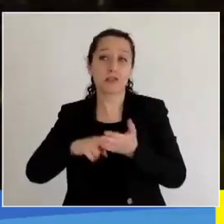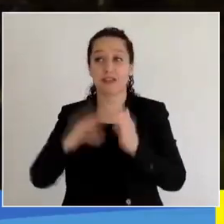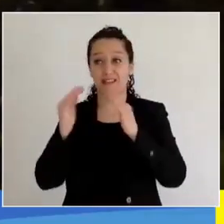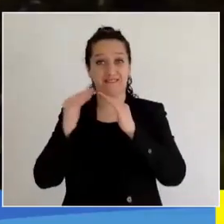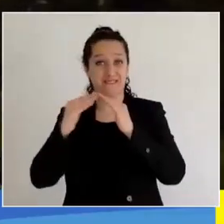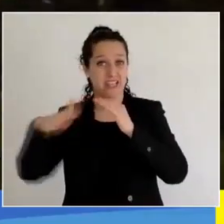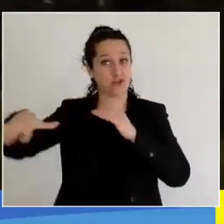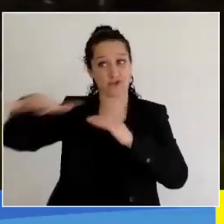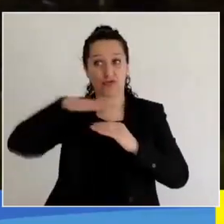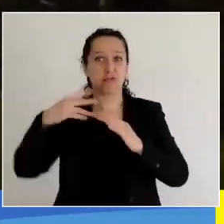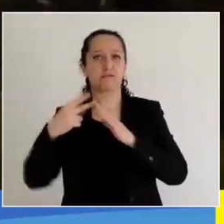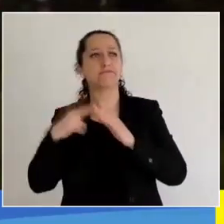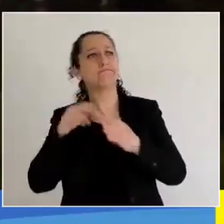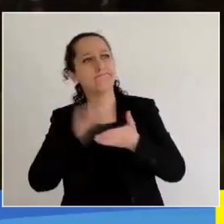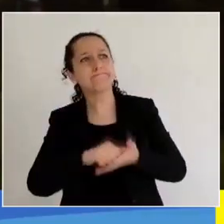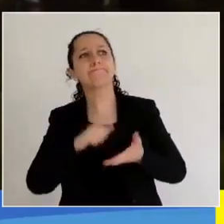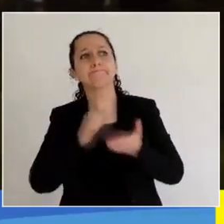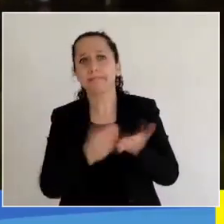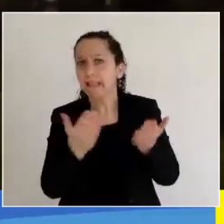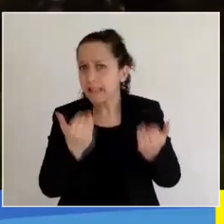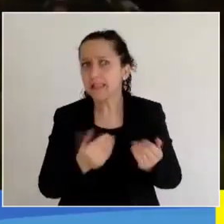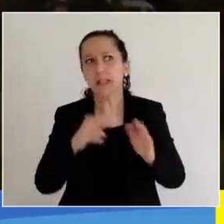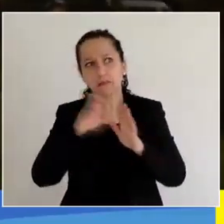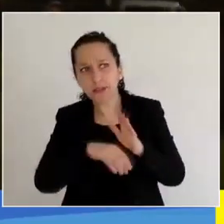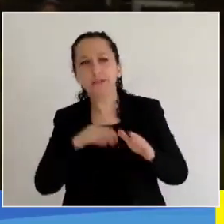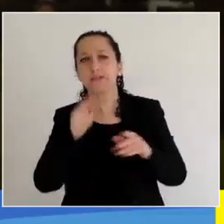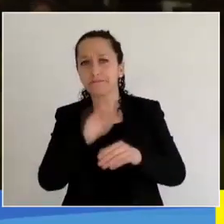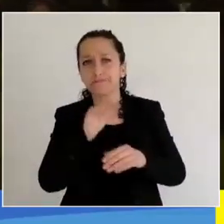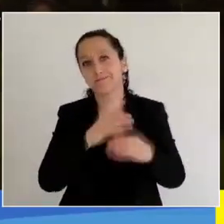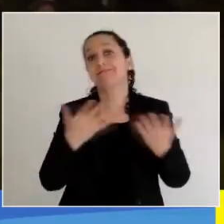dirigentes sociales que han estado atrás de estos importantes proyectos.